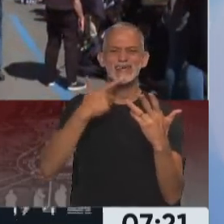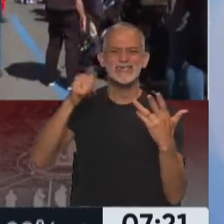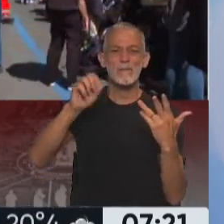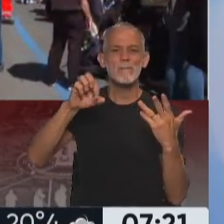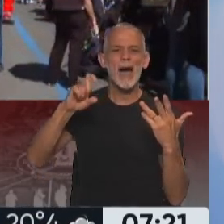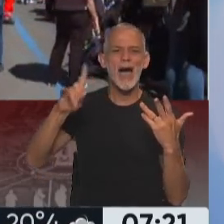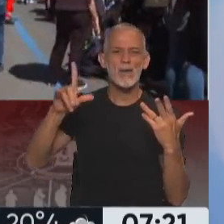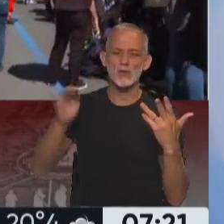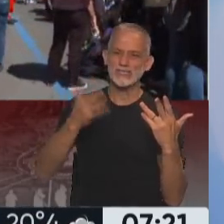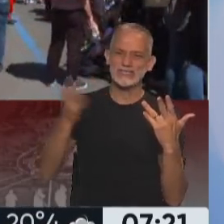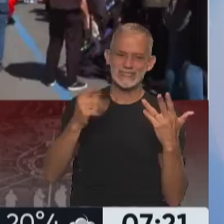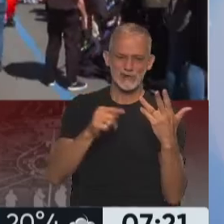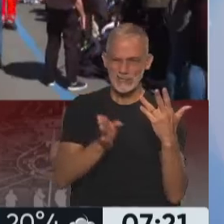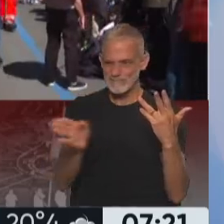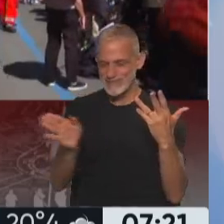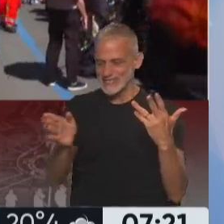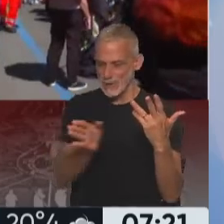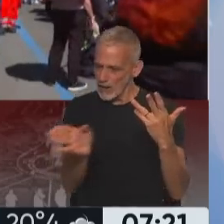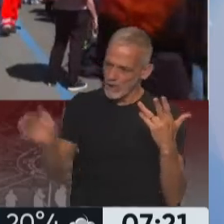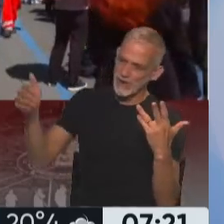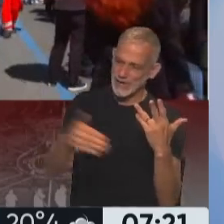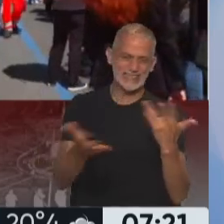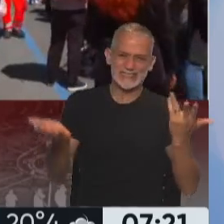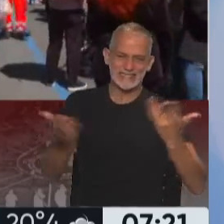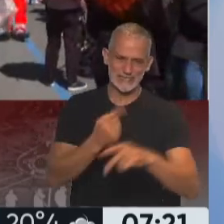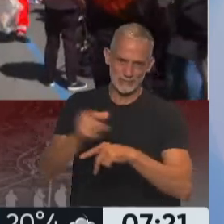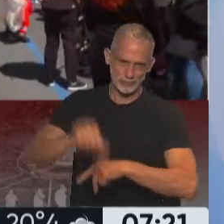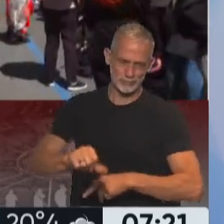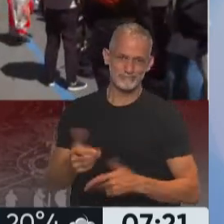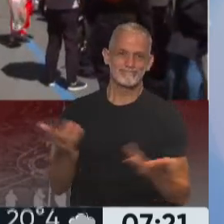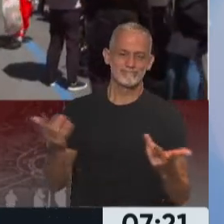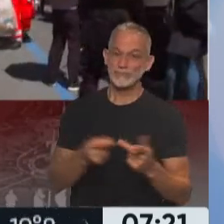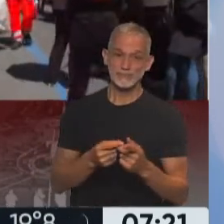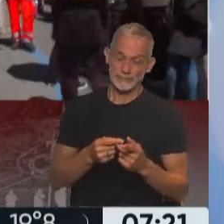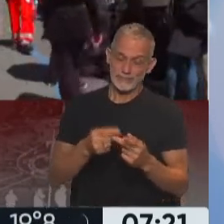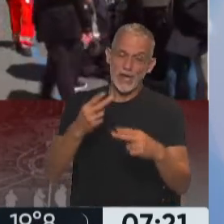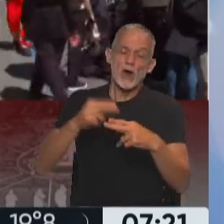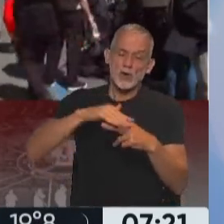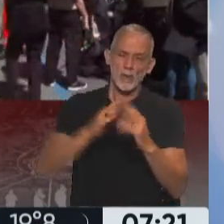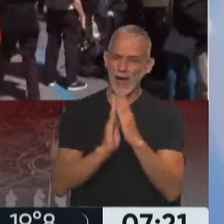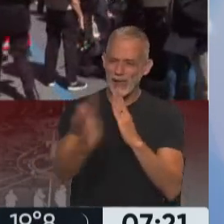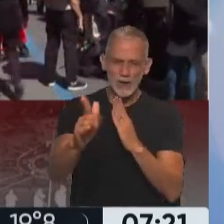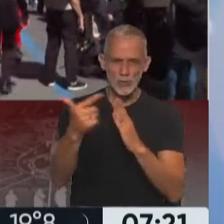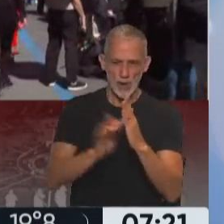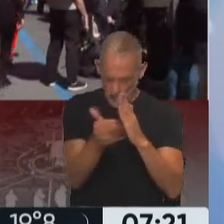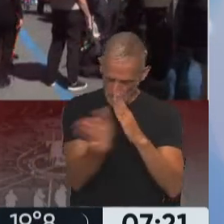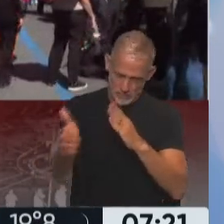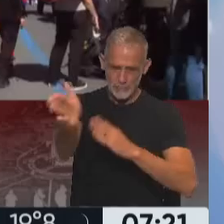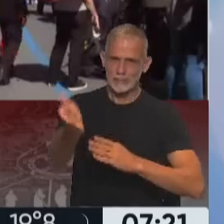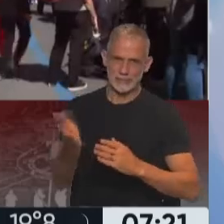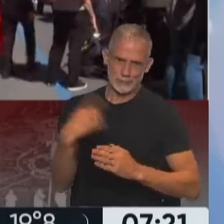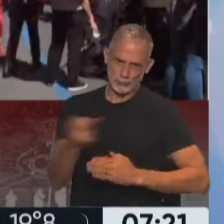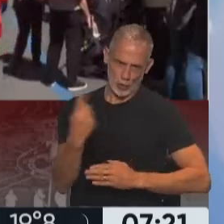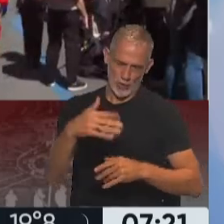era imposible salir. Vos decías si es derecho. En Roma nada es derecho. Creo que lo más derecho es la Vía de la Conciliación.